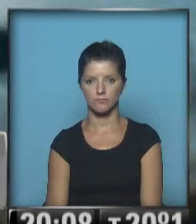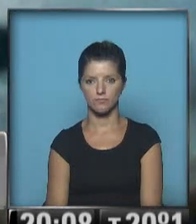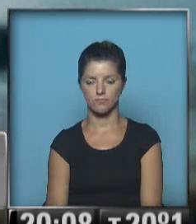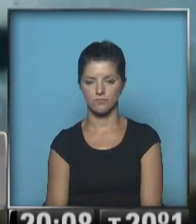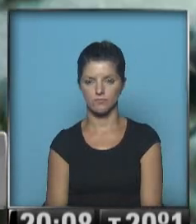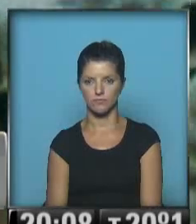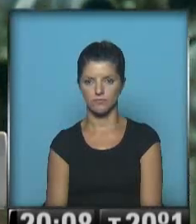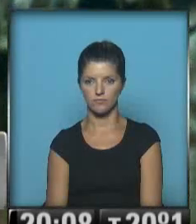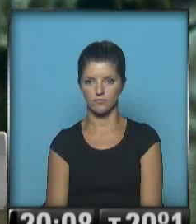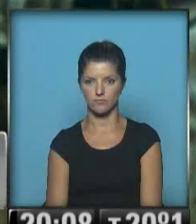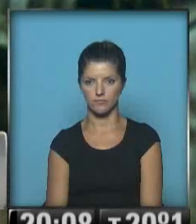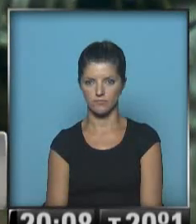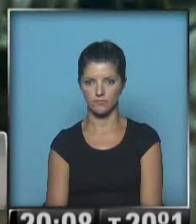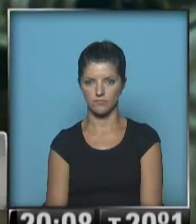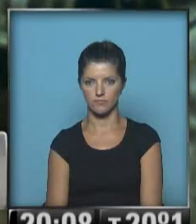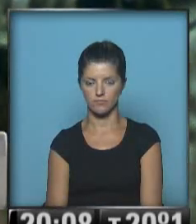Argentino